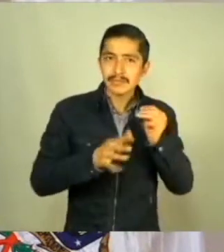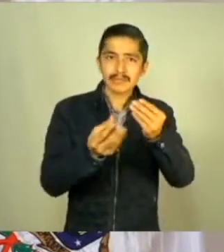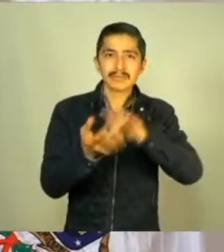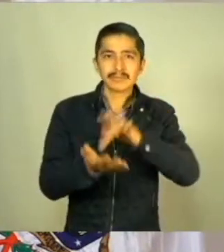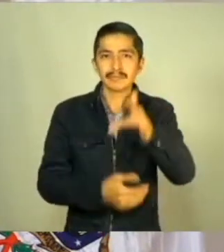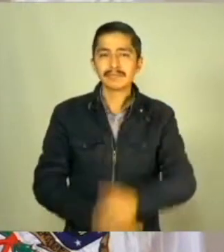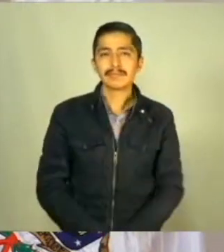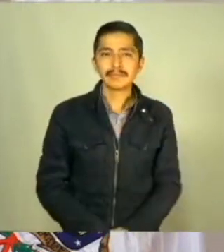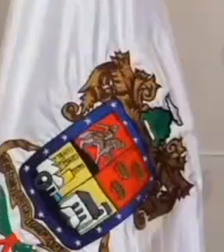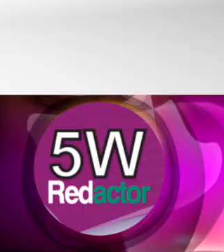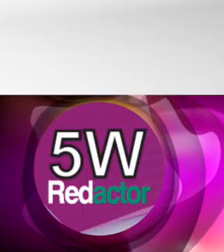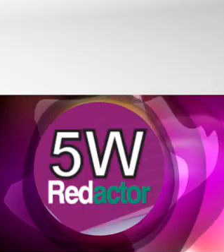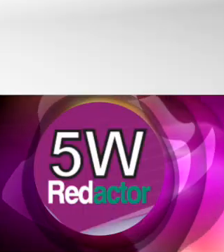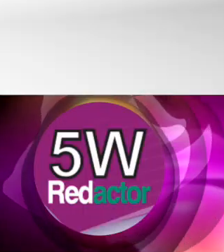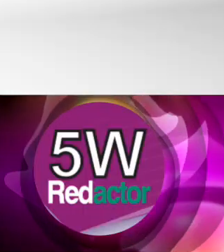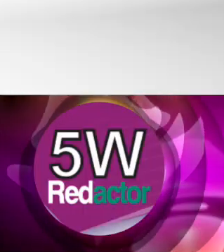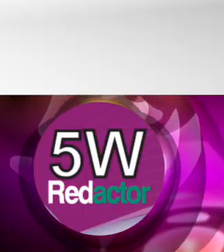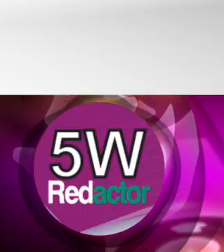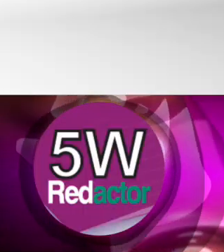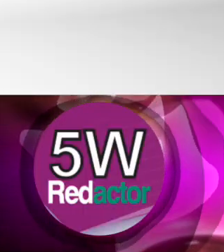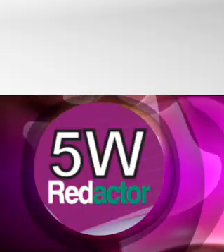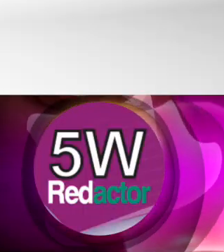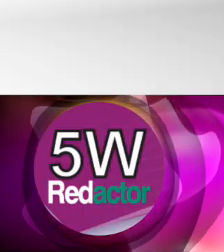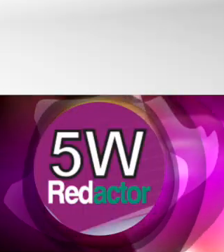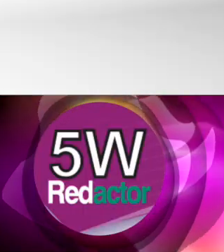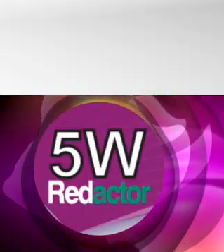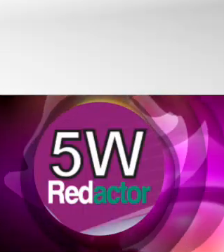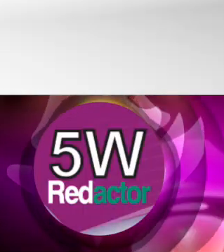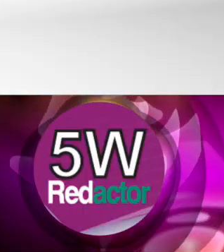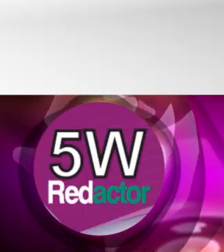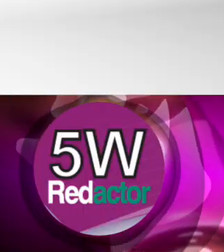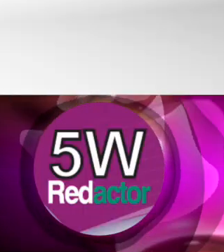gracias 5 doble un redactor revista digital informativa